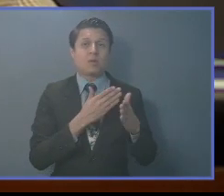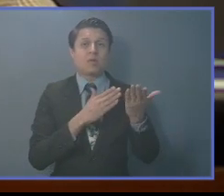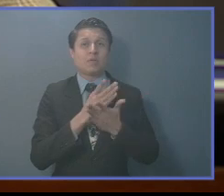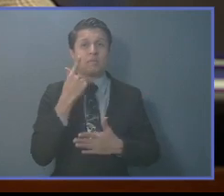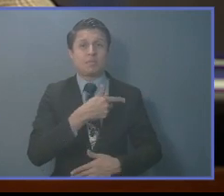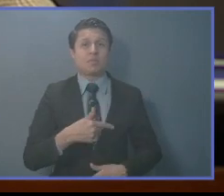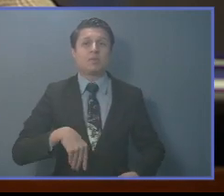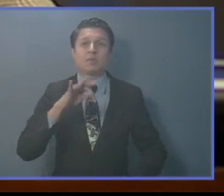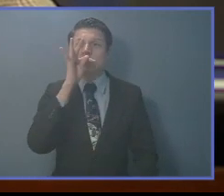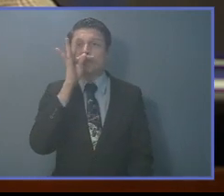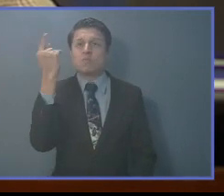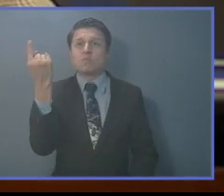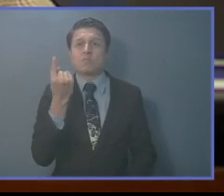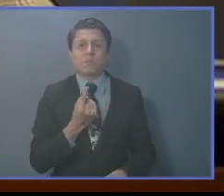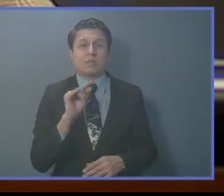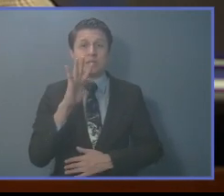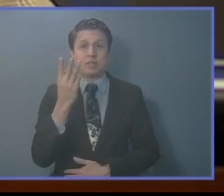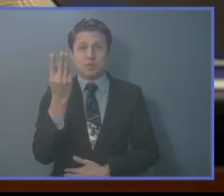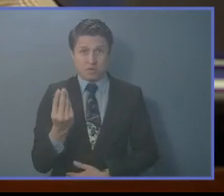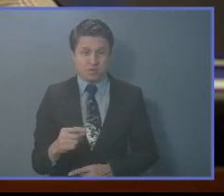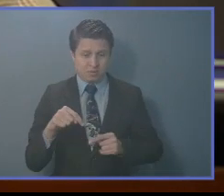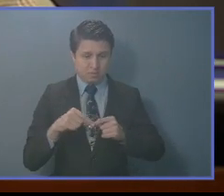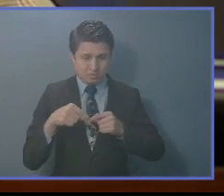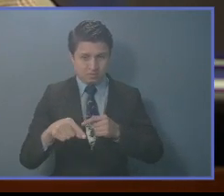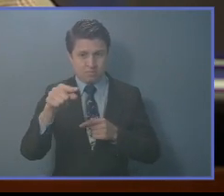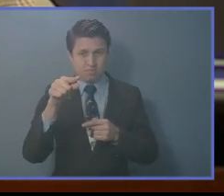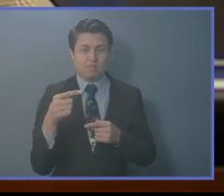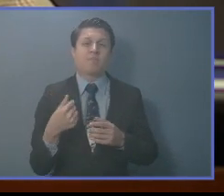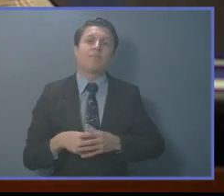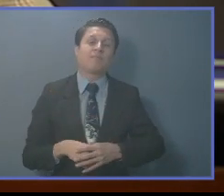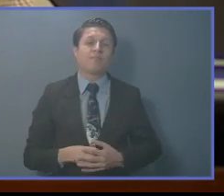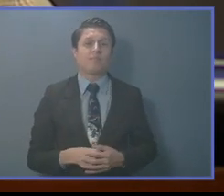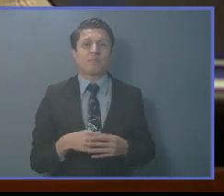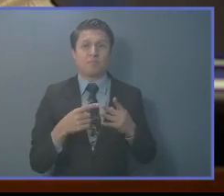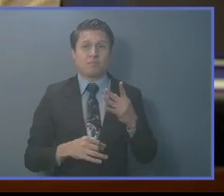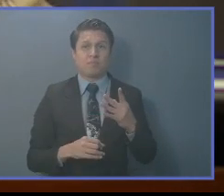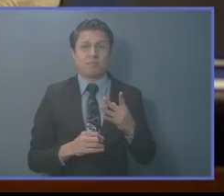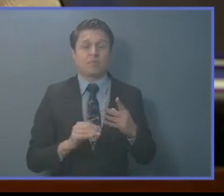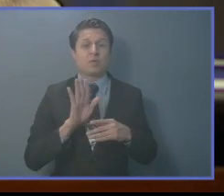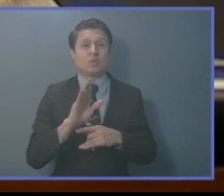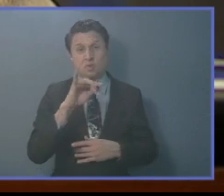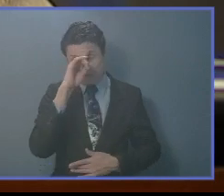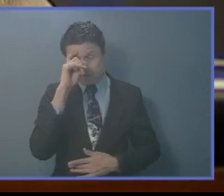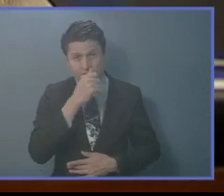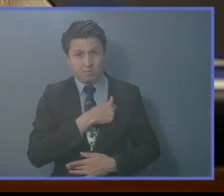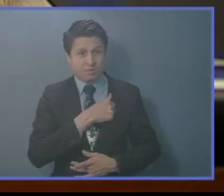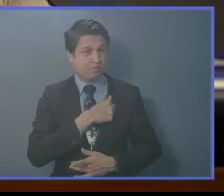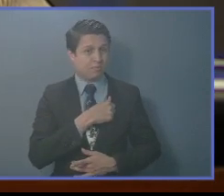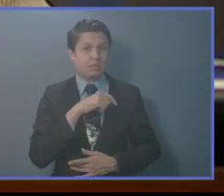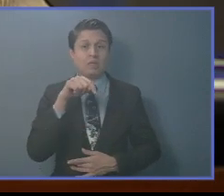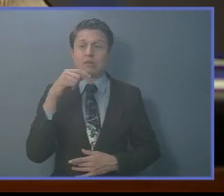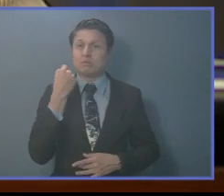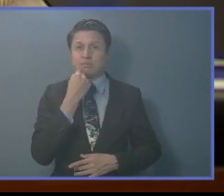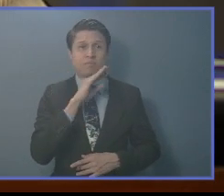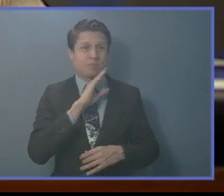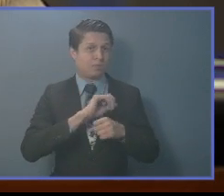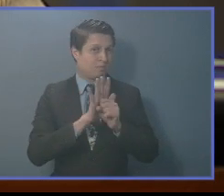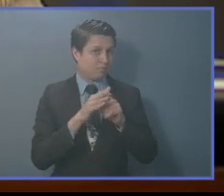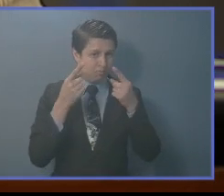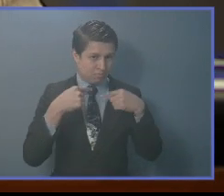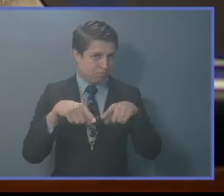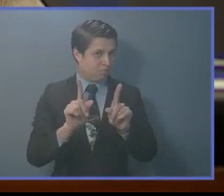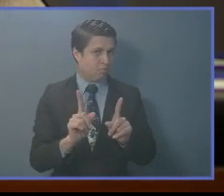de la Asamblea Legislativa en el término de 5 días de vigencia de la presente ley y durarán en sus funciones el tiempo en que esté vigente el presente